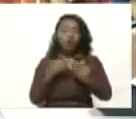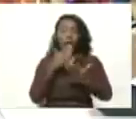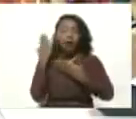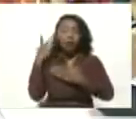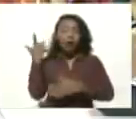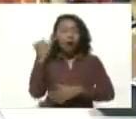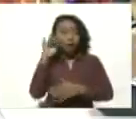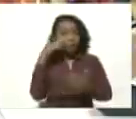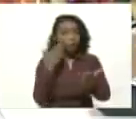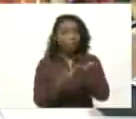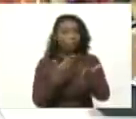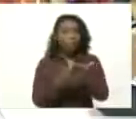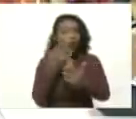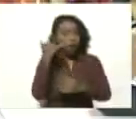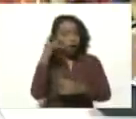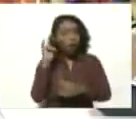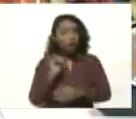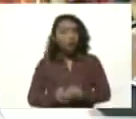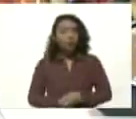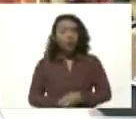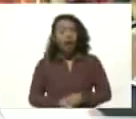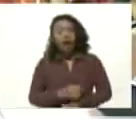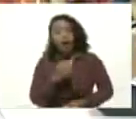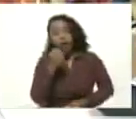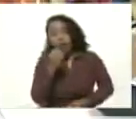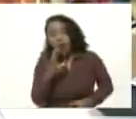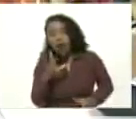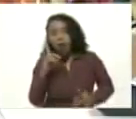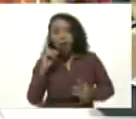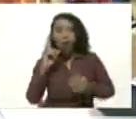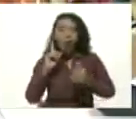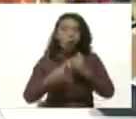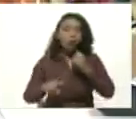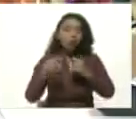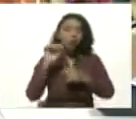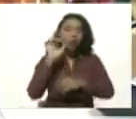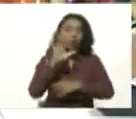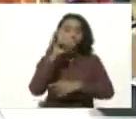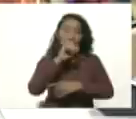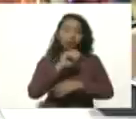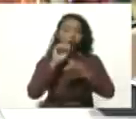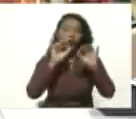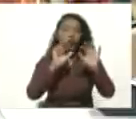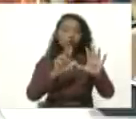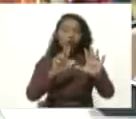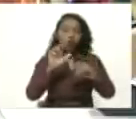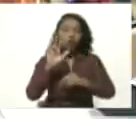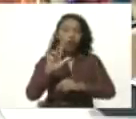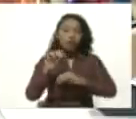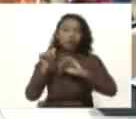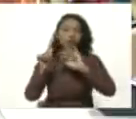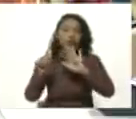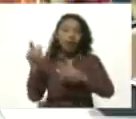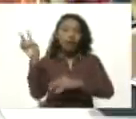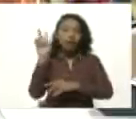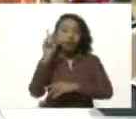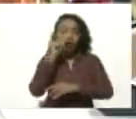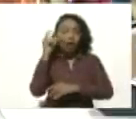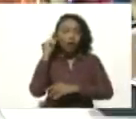pruebas. Bueno, en los últimos 5 años, 836